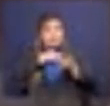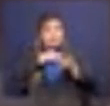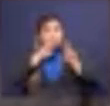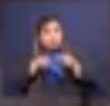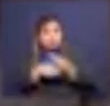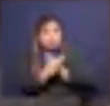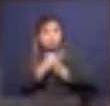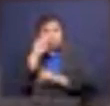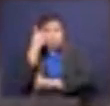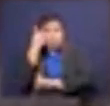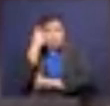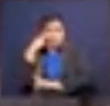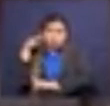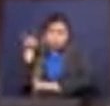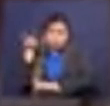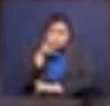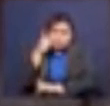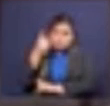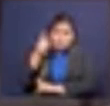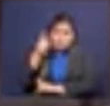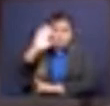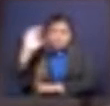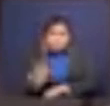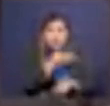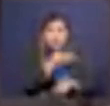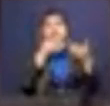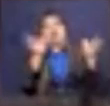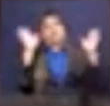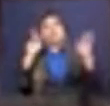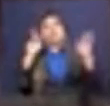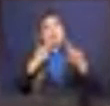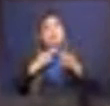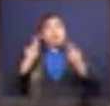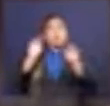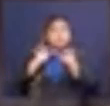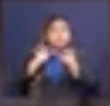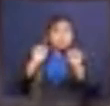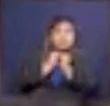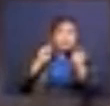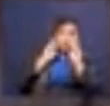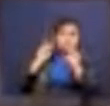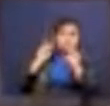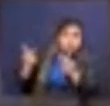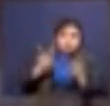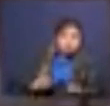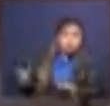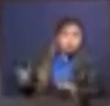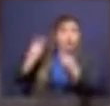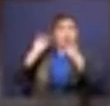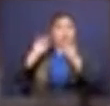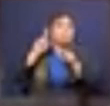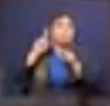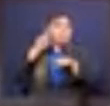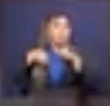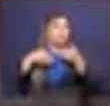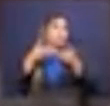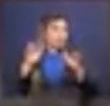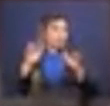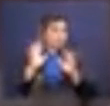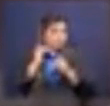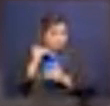el cumplimiento de las medidas sanitarias establecidas por las instituciones de salud del país. En esta